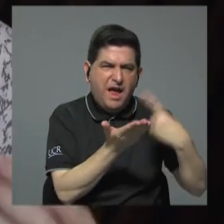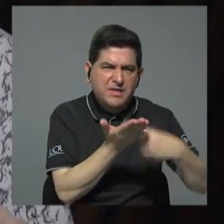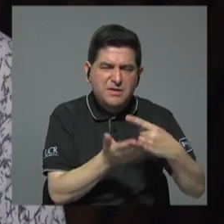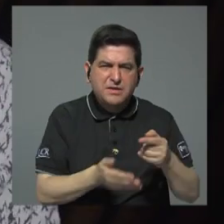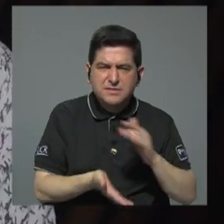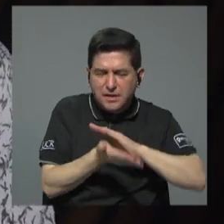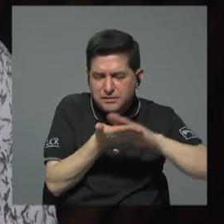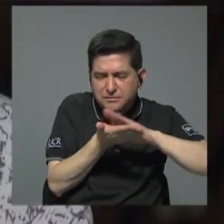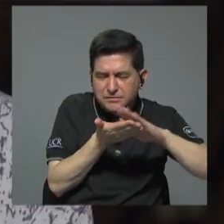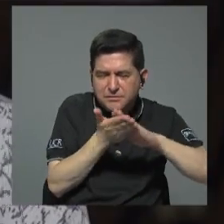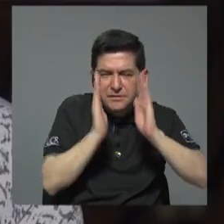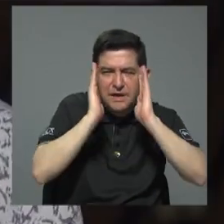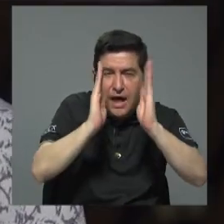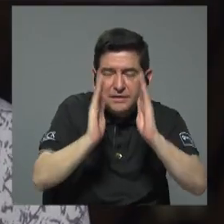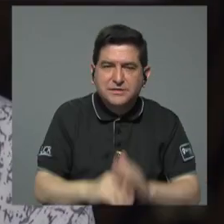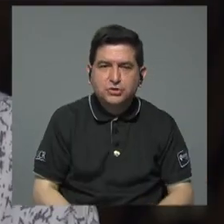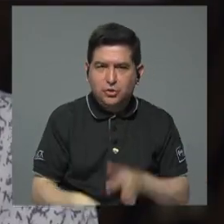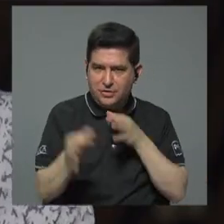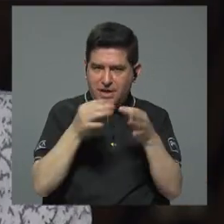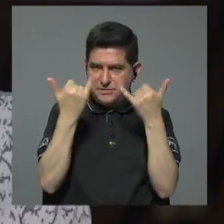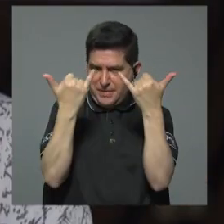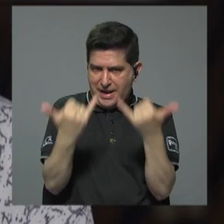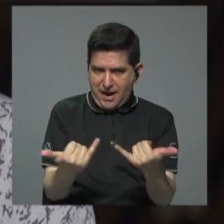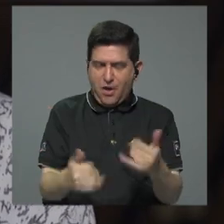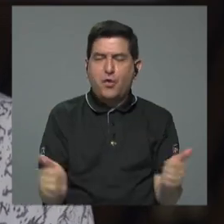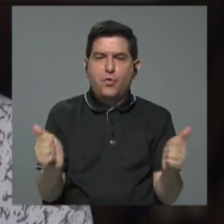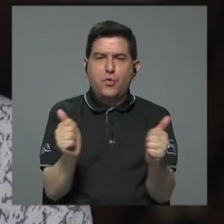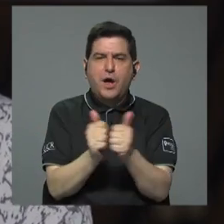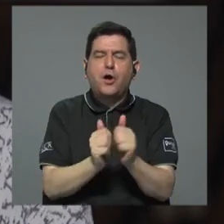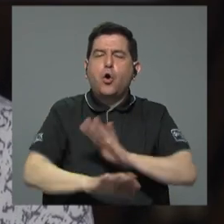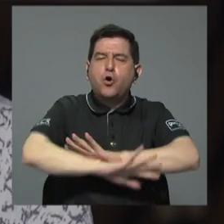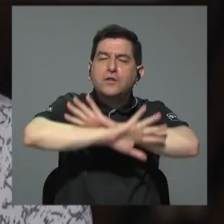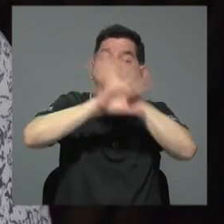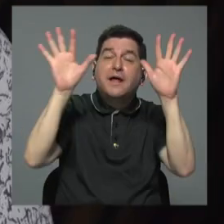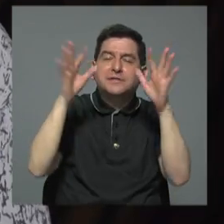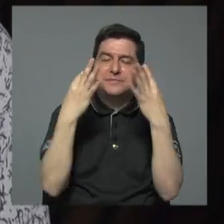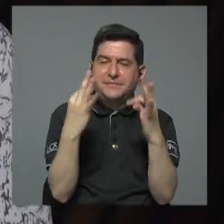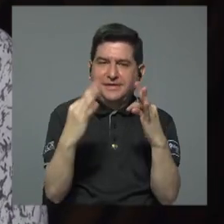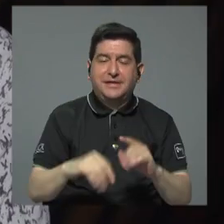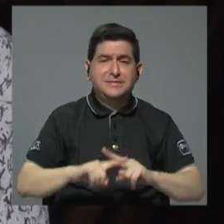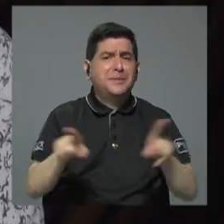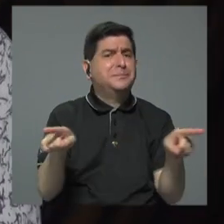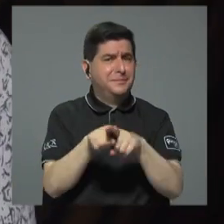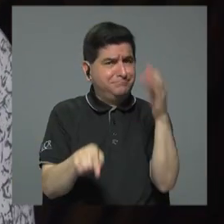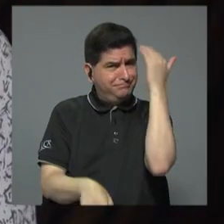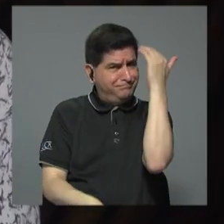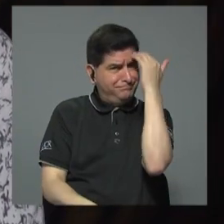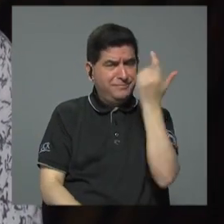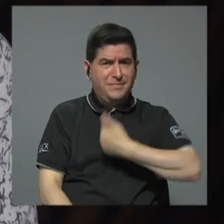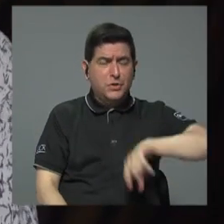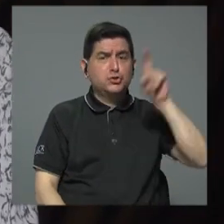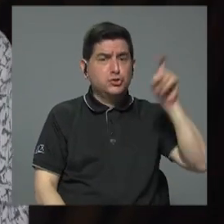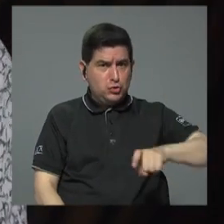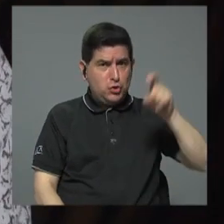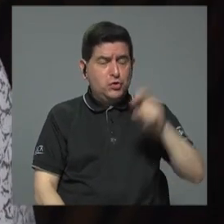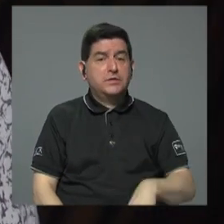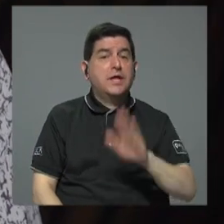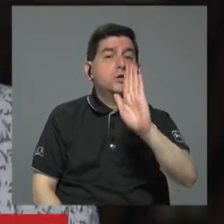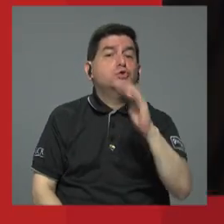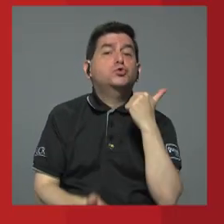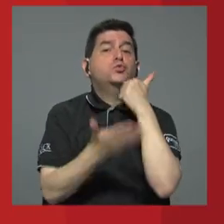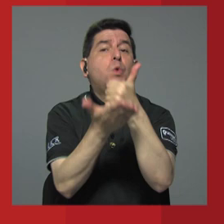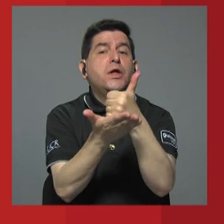a afinar más la oreja? Aquí se lo explicamos con la mayor transparencia posible. Pero también sepa que vamos a necesitar su